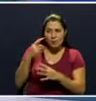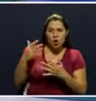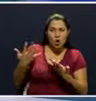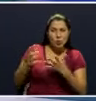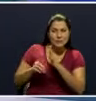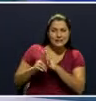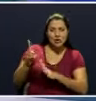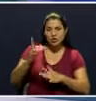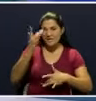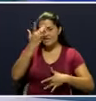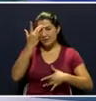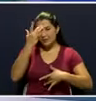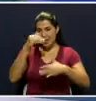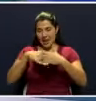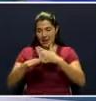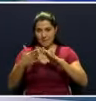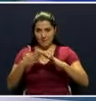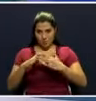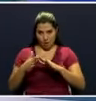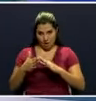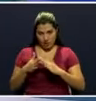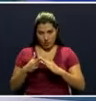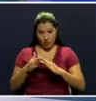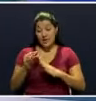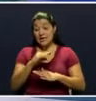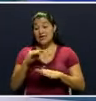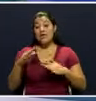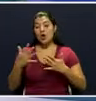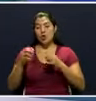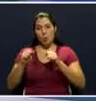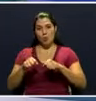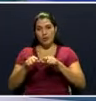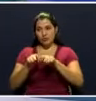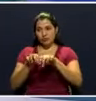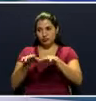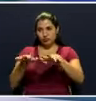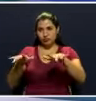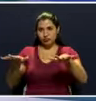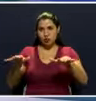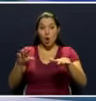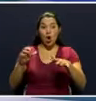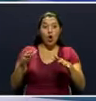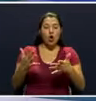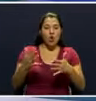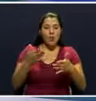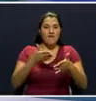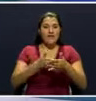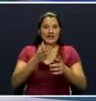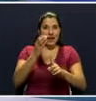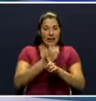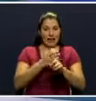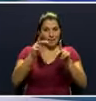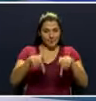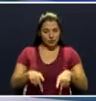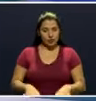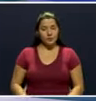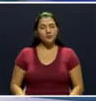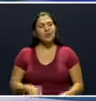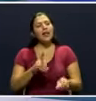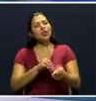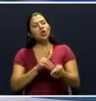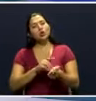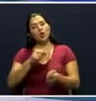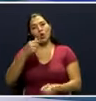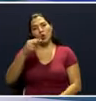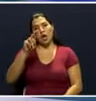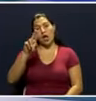población y cómo se transmiten estas enfermedades o cómo se producen en cada individuo. Doctora Guzmán, uno de los objetivos